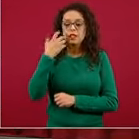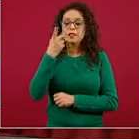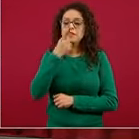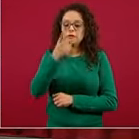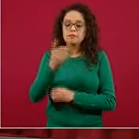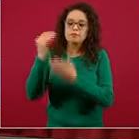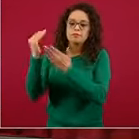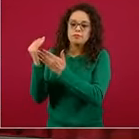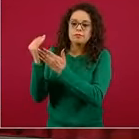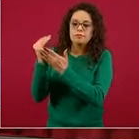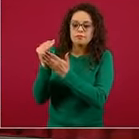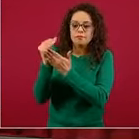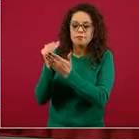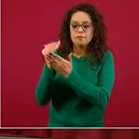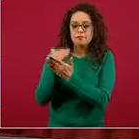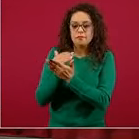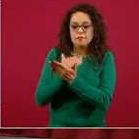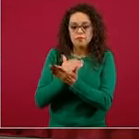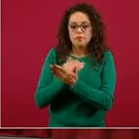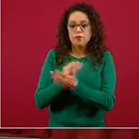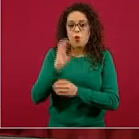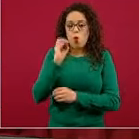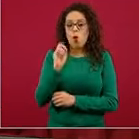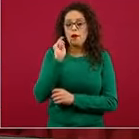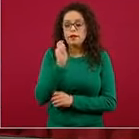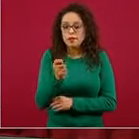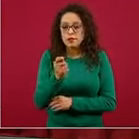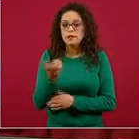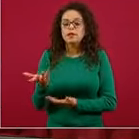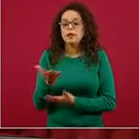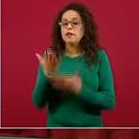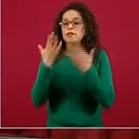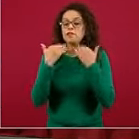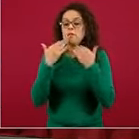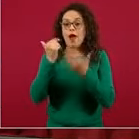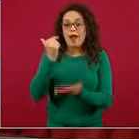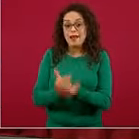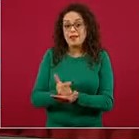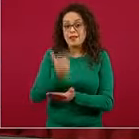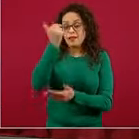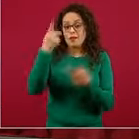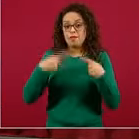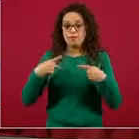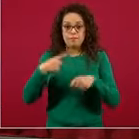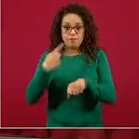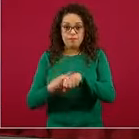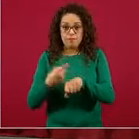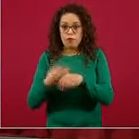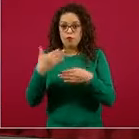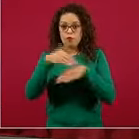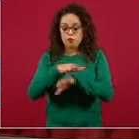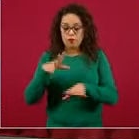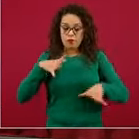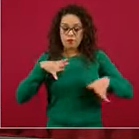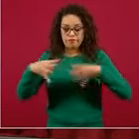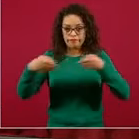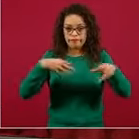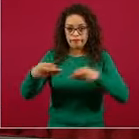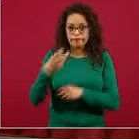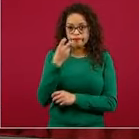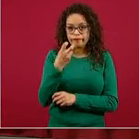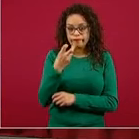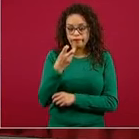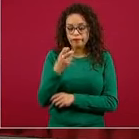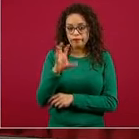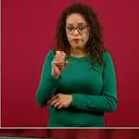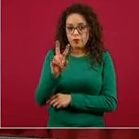disminución, o que en su momento por lo menos no se están presentando casos graves en relación a la transmisión y la epidemia de COVID en